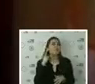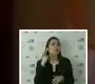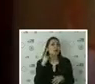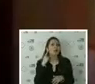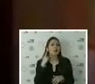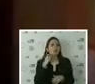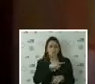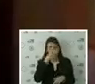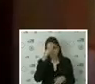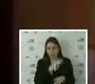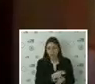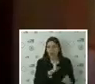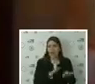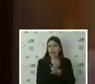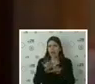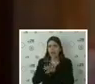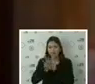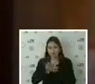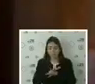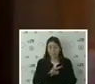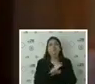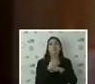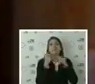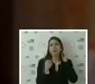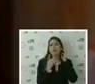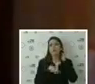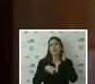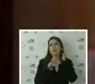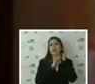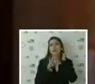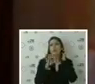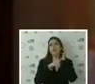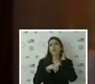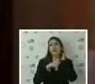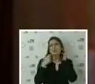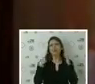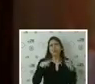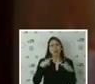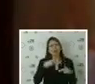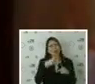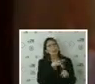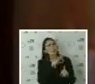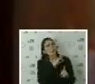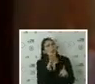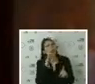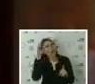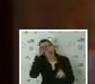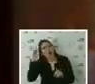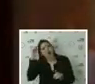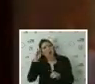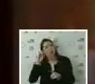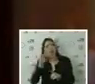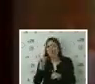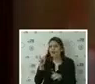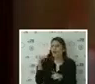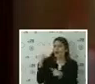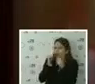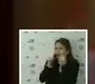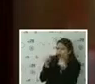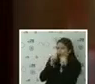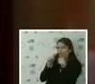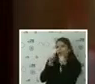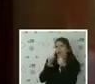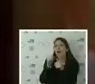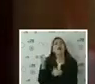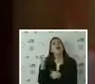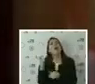Estas circunstancias nos descubren totalmente como seres que podemos ser escuchados, ¿sí? En nuestras opiniones, en nuestras convicciones, y